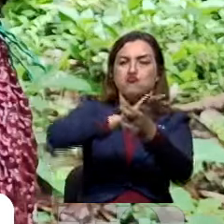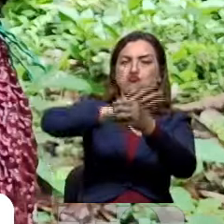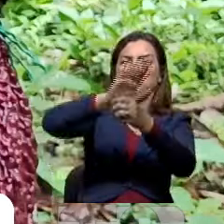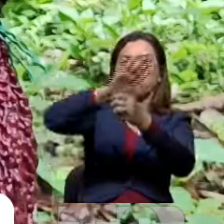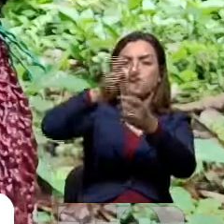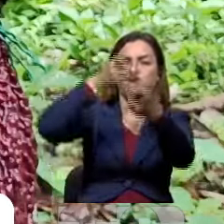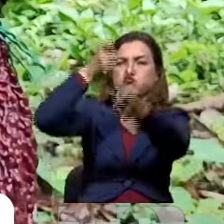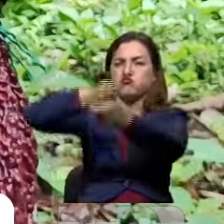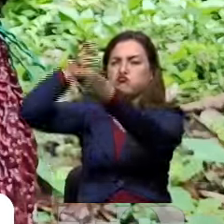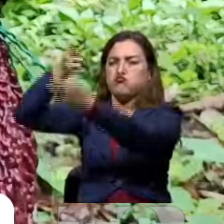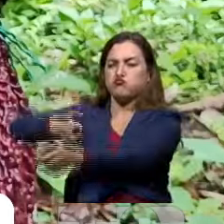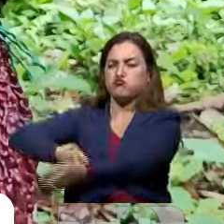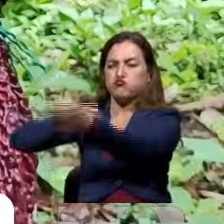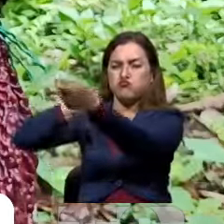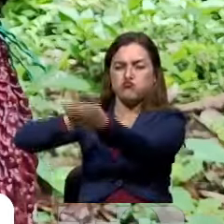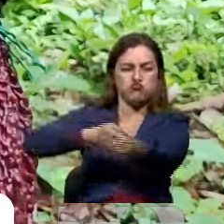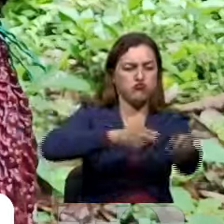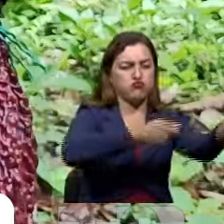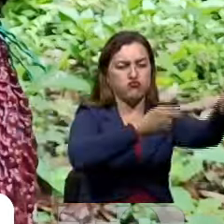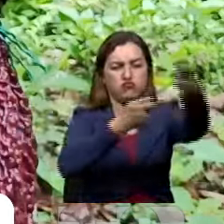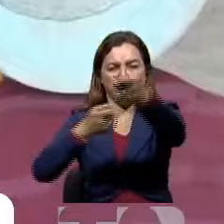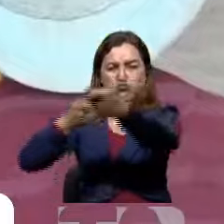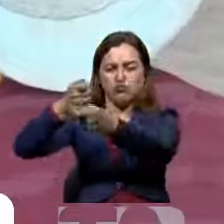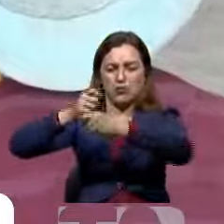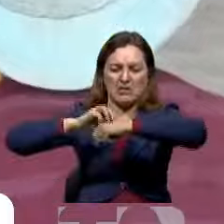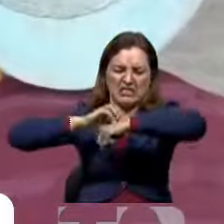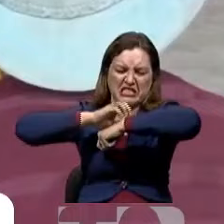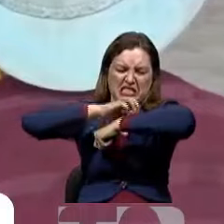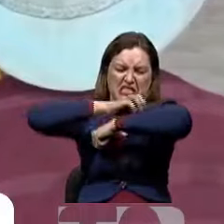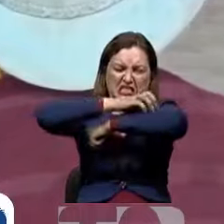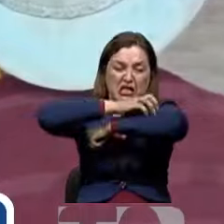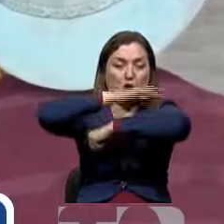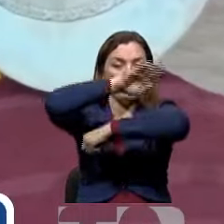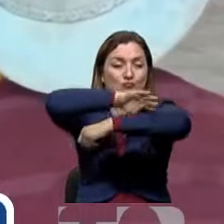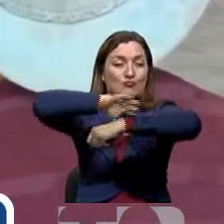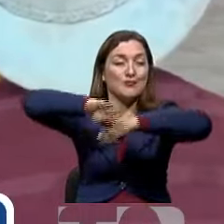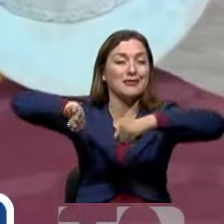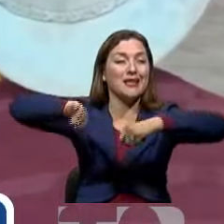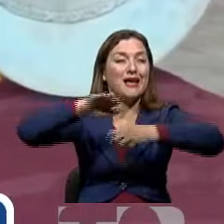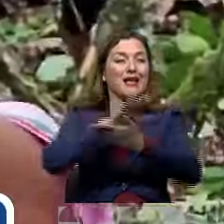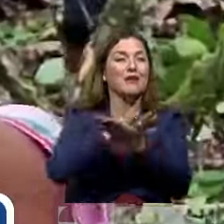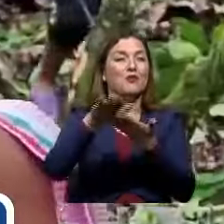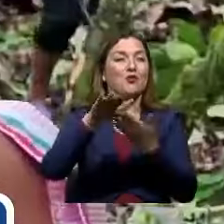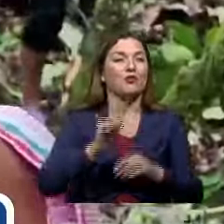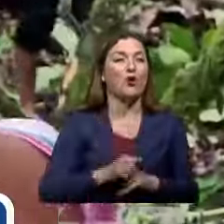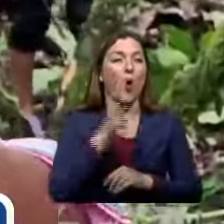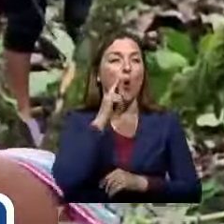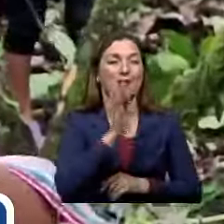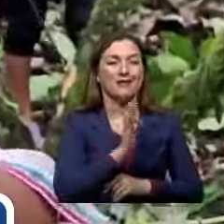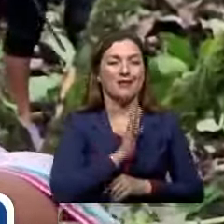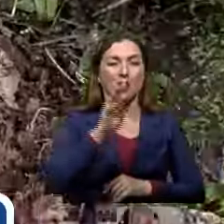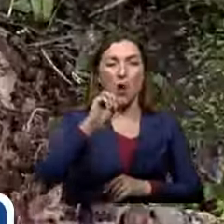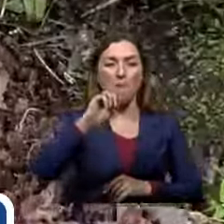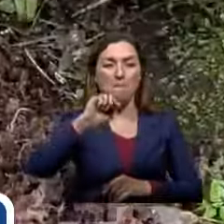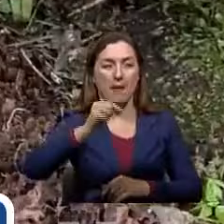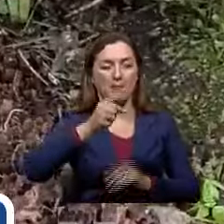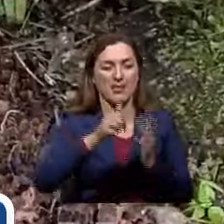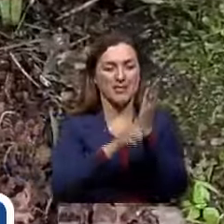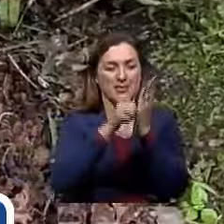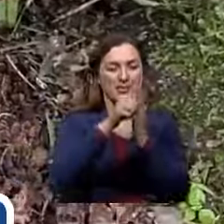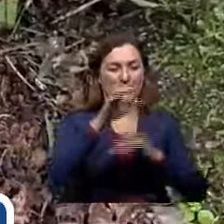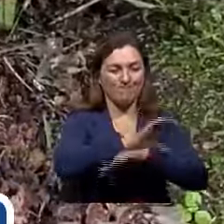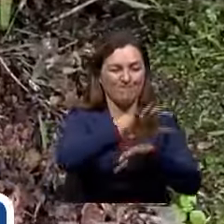fumigar, para que los musgos no crezcan. Alex Calero, técnico del MAG, explicó que el musgo es un